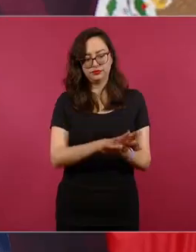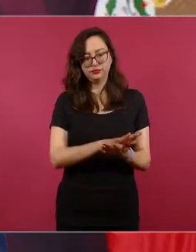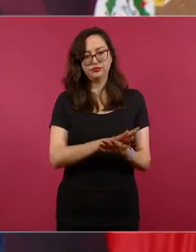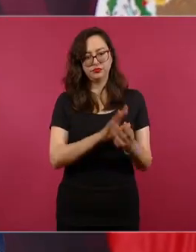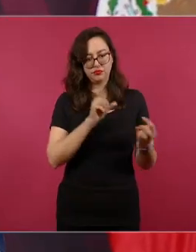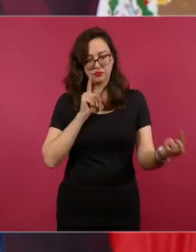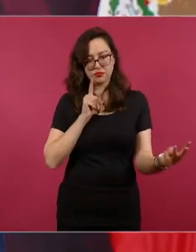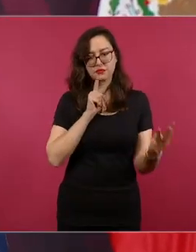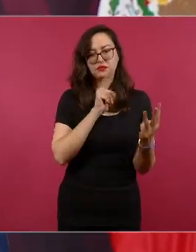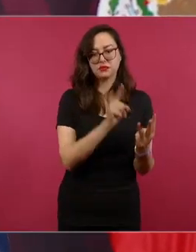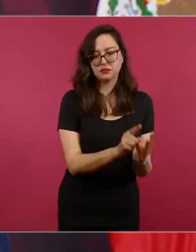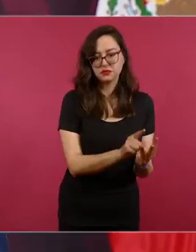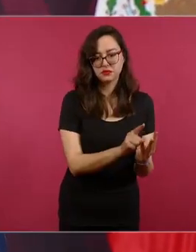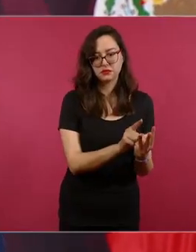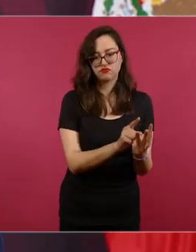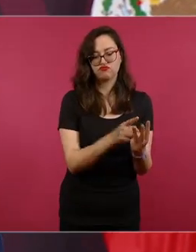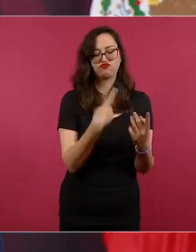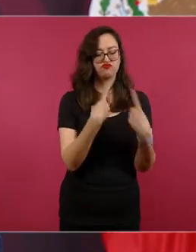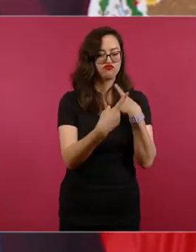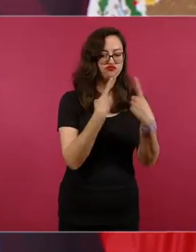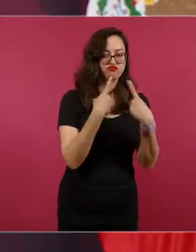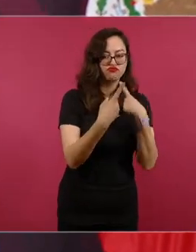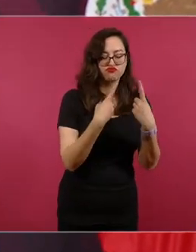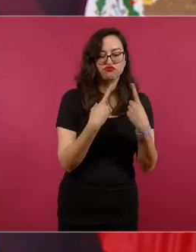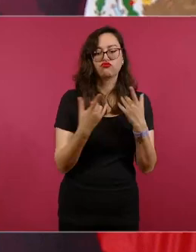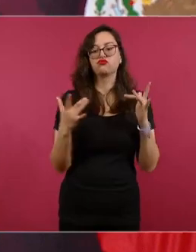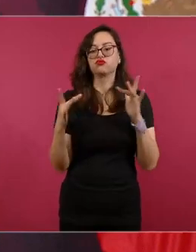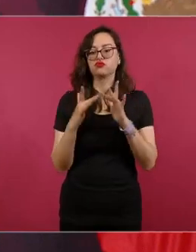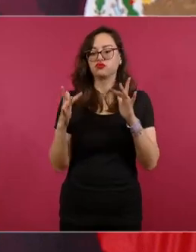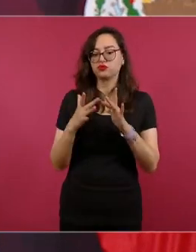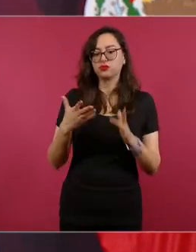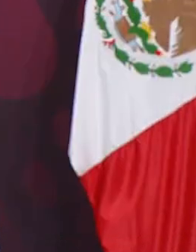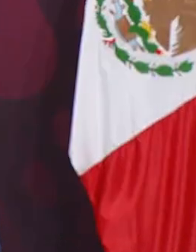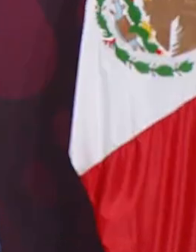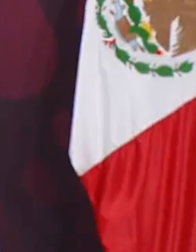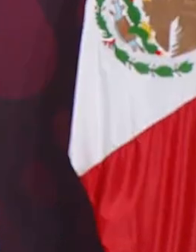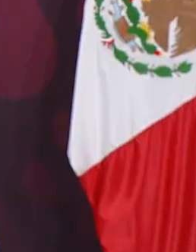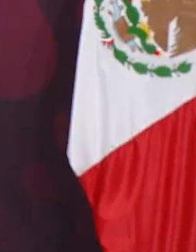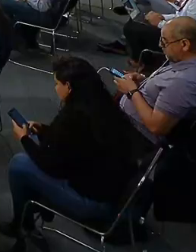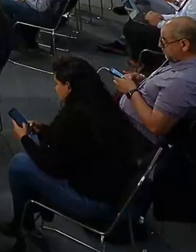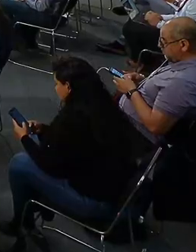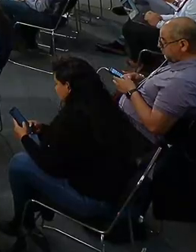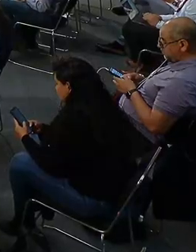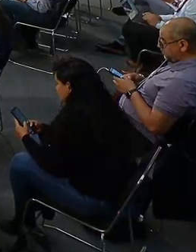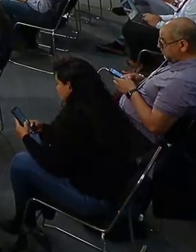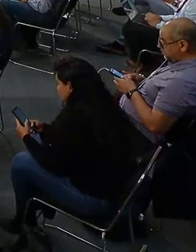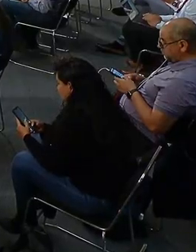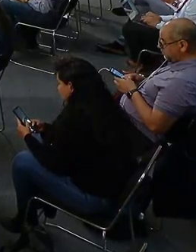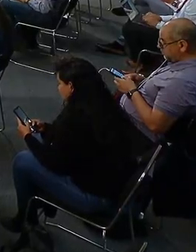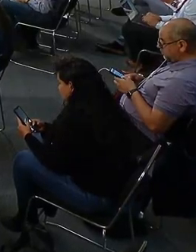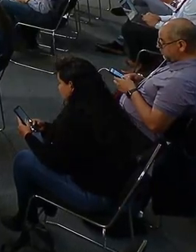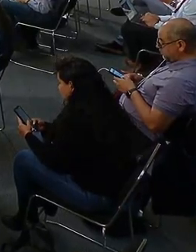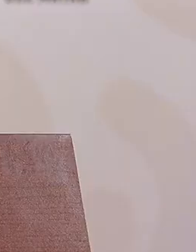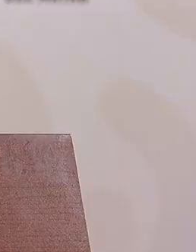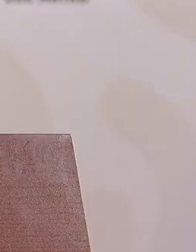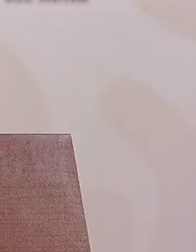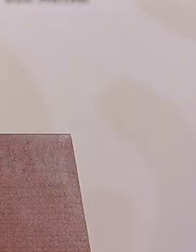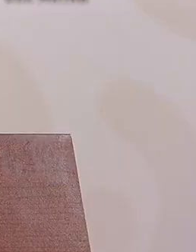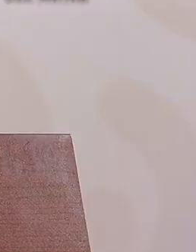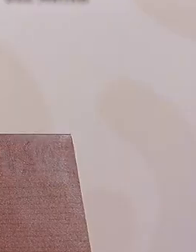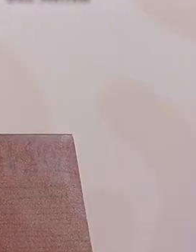se establezca comunicación con el presidente municipal, que yo tengo una buena